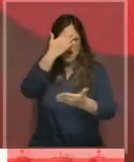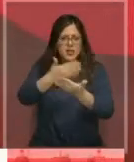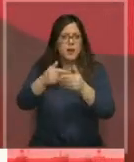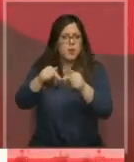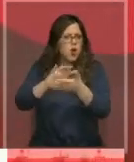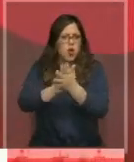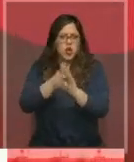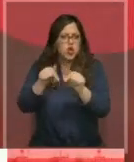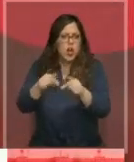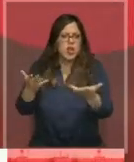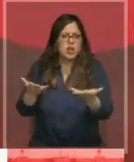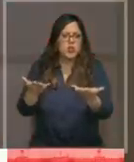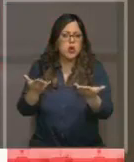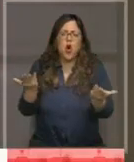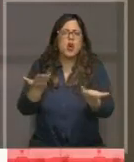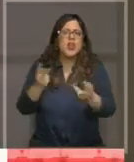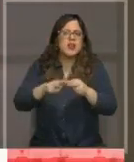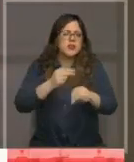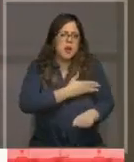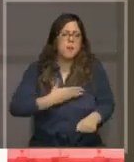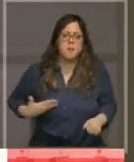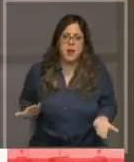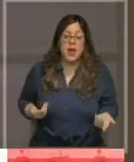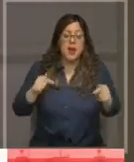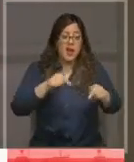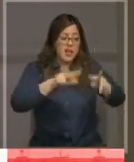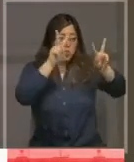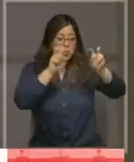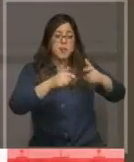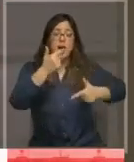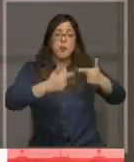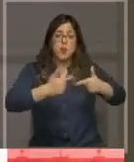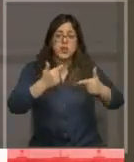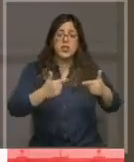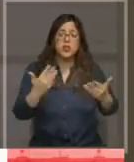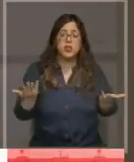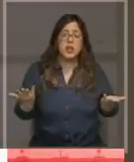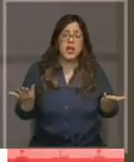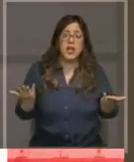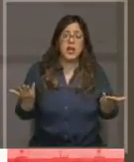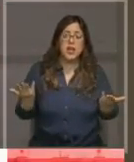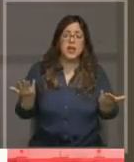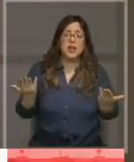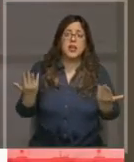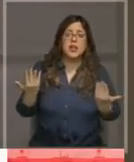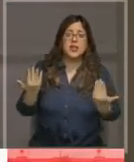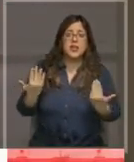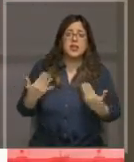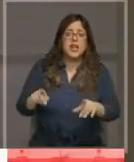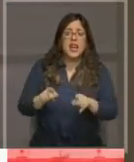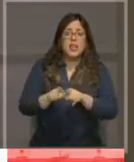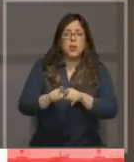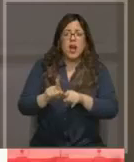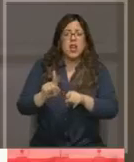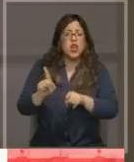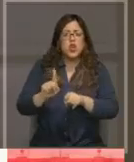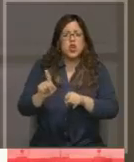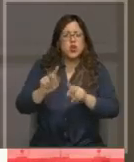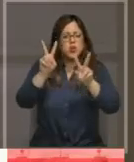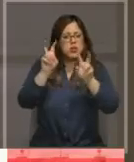enfrenta el presidente? Yo creo que este es un ambiente político que no está deseado por La Moneda hace mucho rato. Yo creo que se le escapó. El